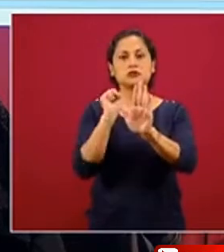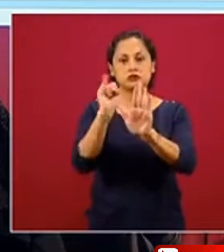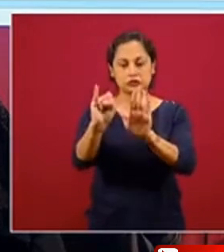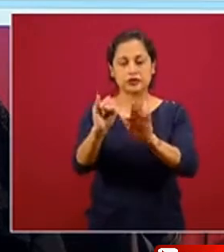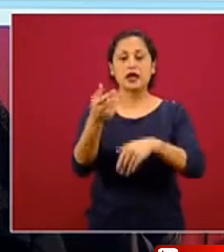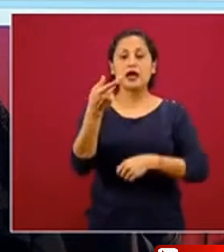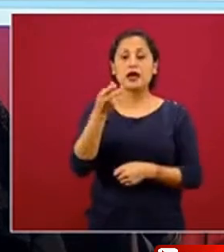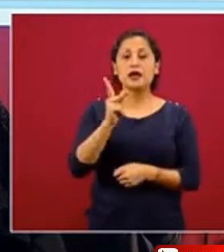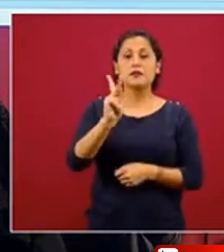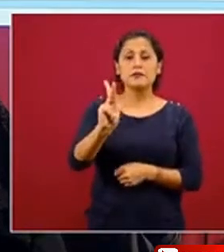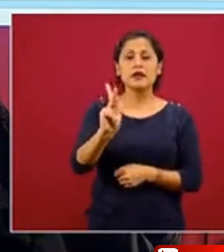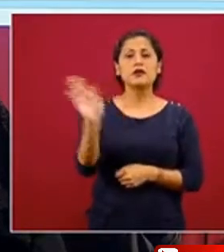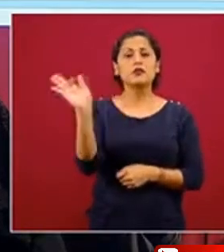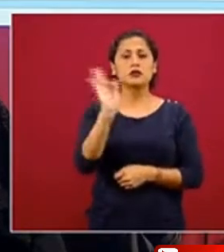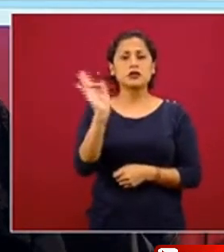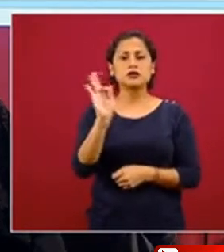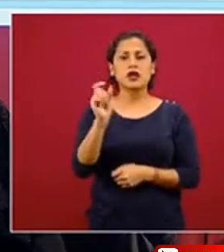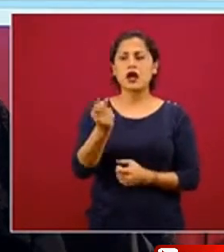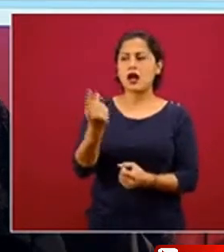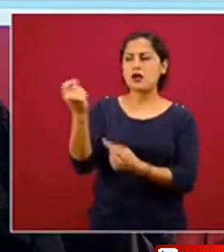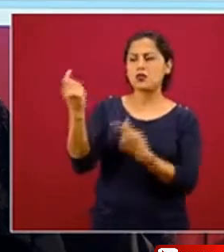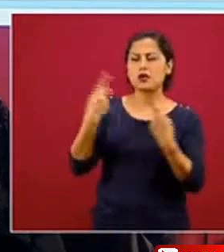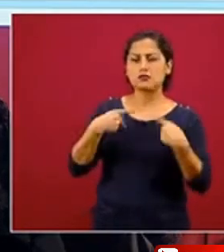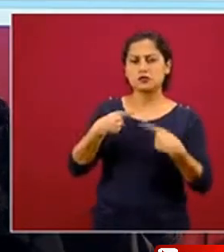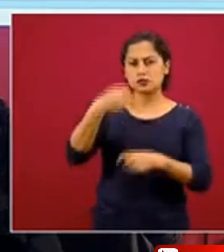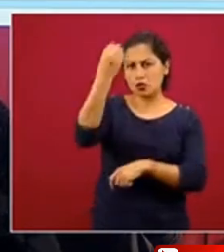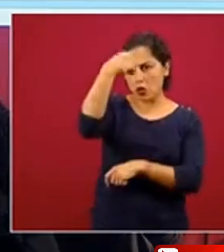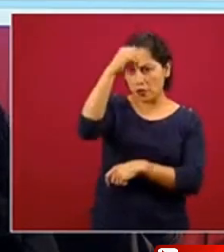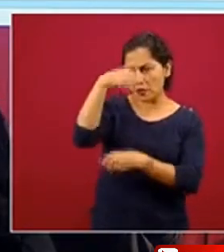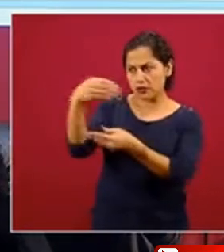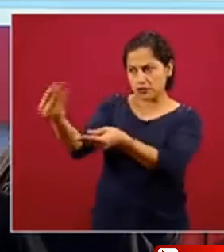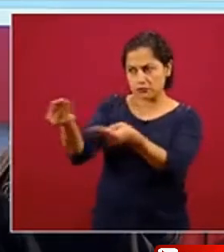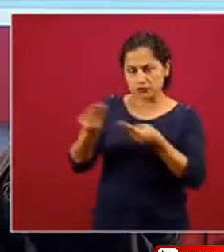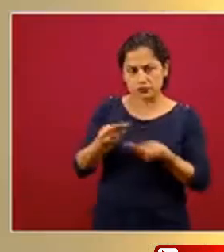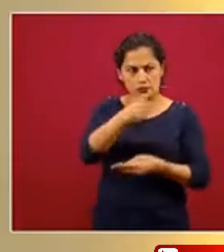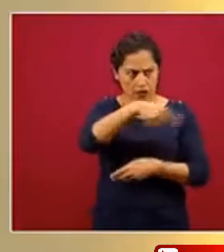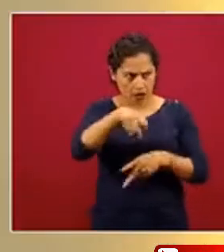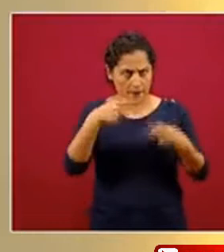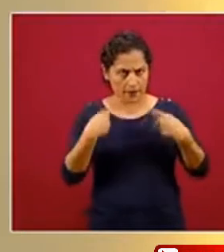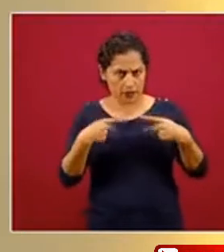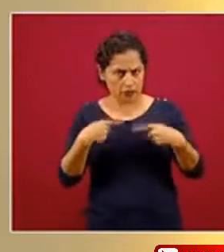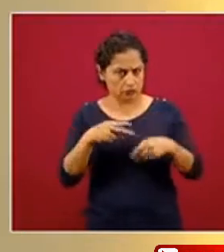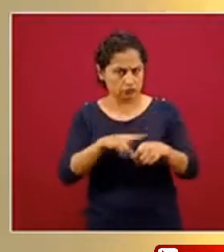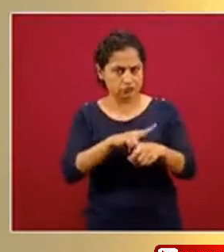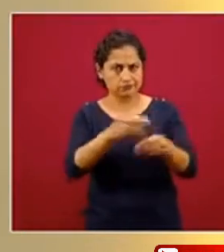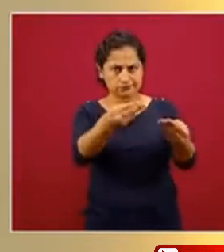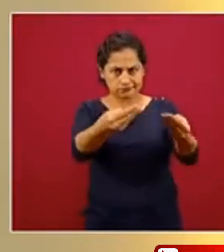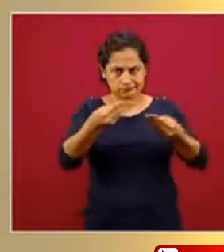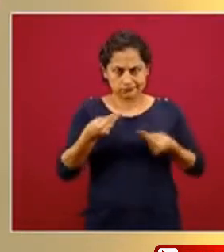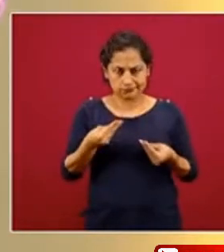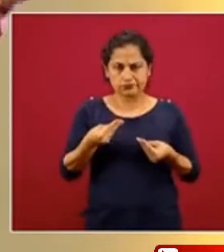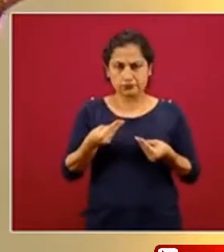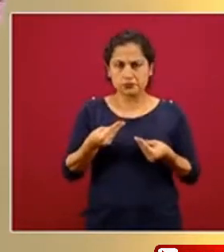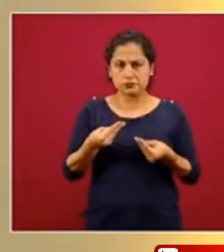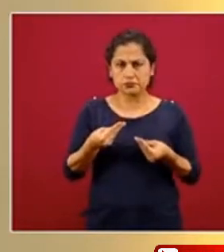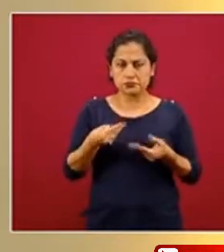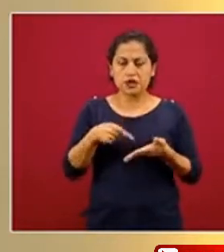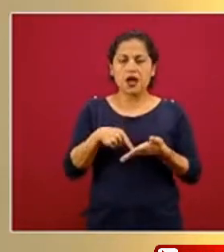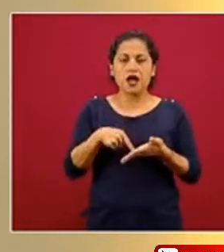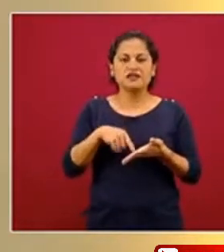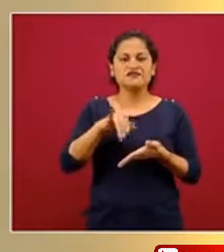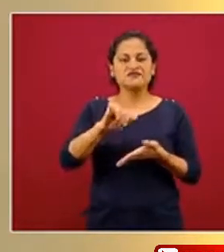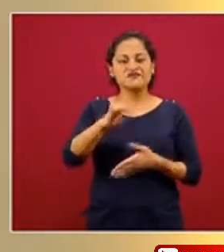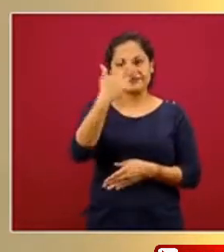detectado con algunas propuestas y algunos comentarios que nos hace la población, les es menos accesible